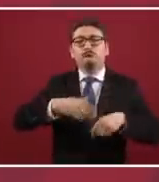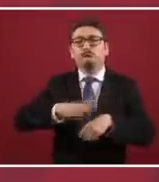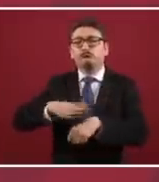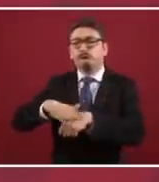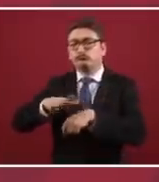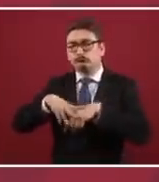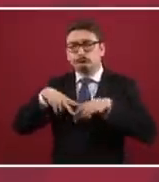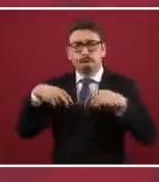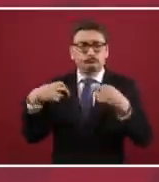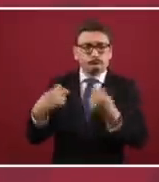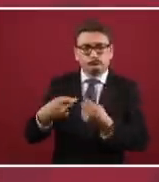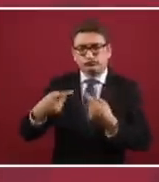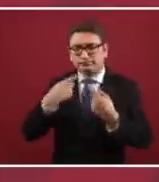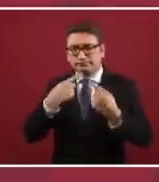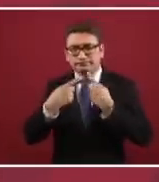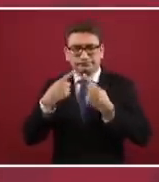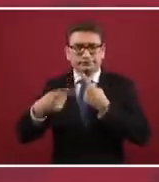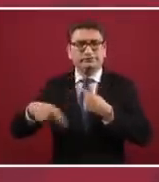Entonces,